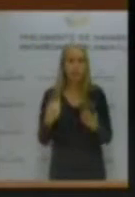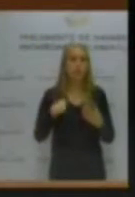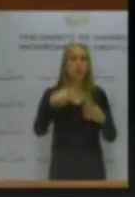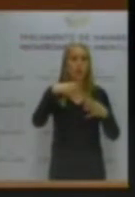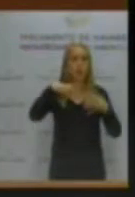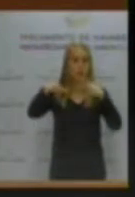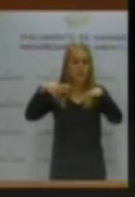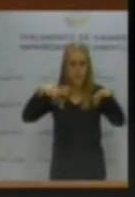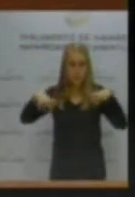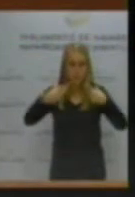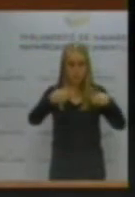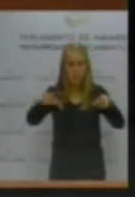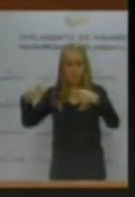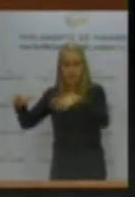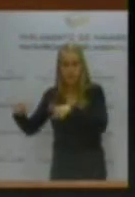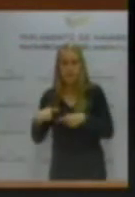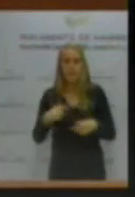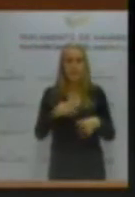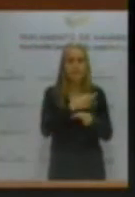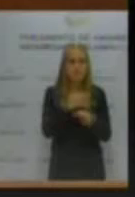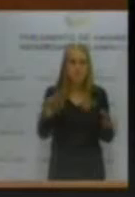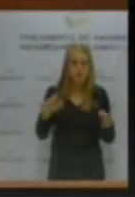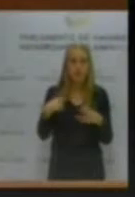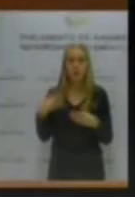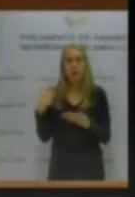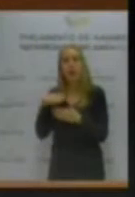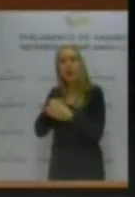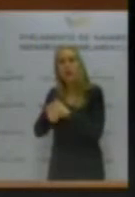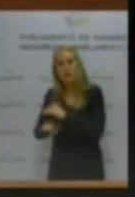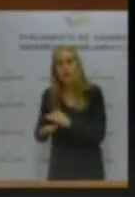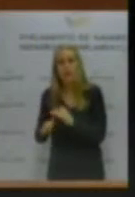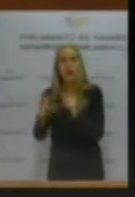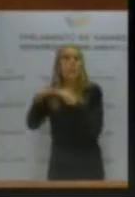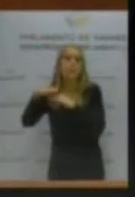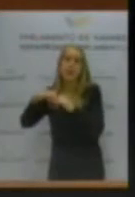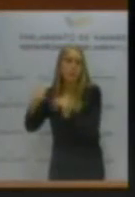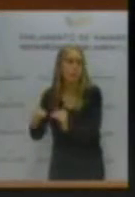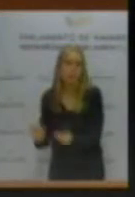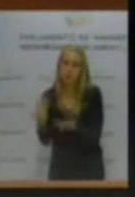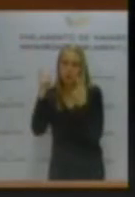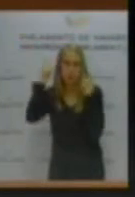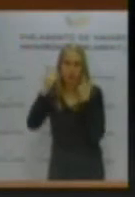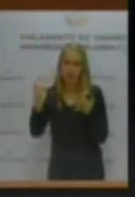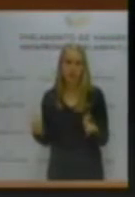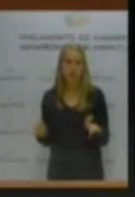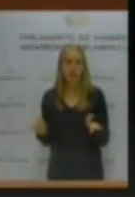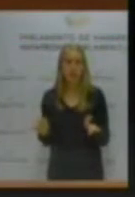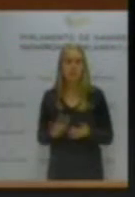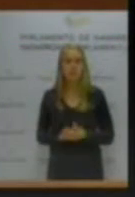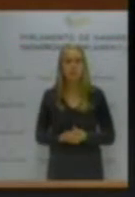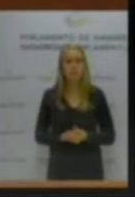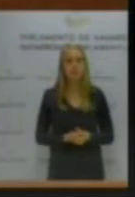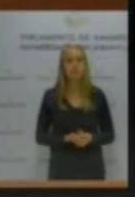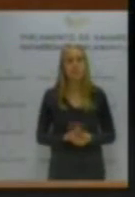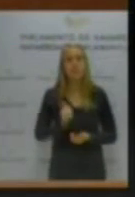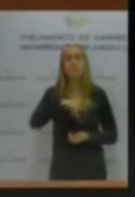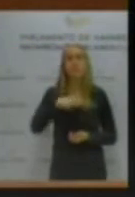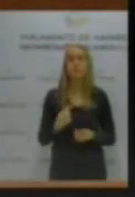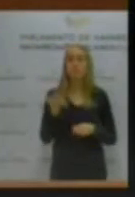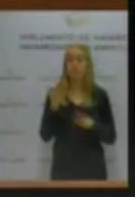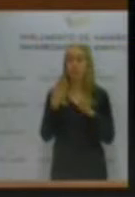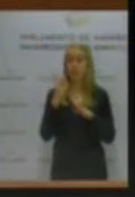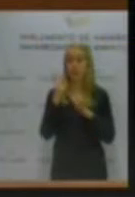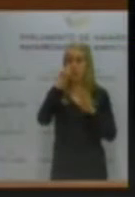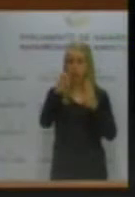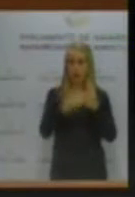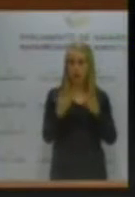correcta, tratar toda la fracción resto y enterrar la menor cantidad de residuos posibles. Estamos ante una ley que, en vez de